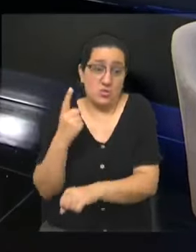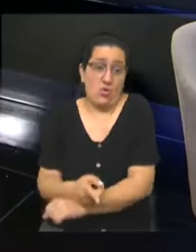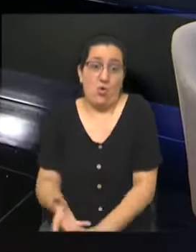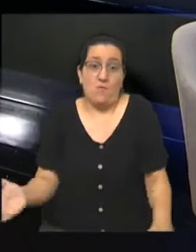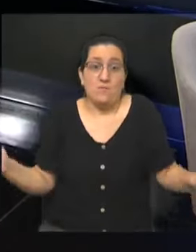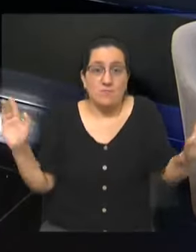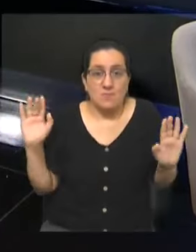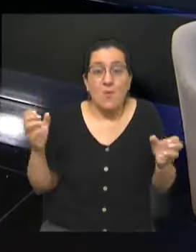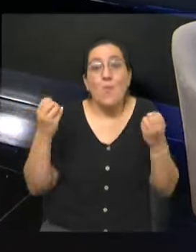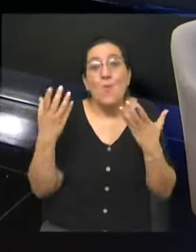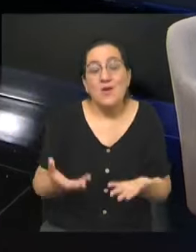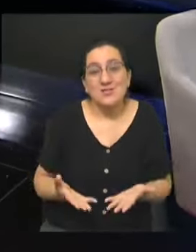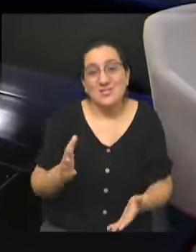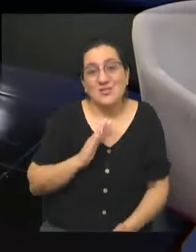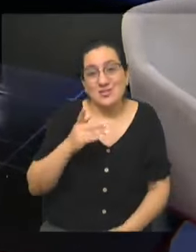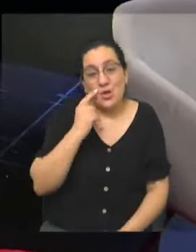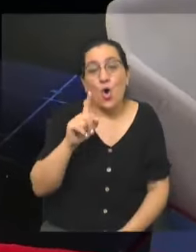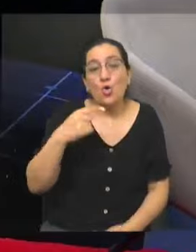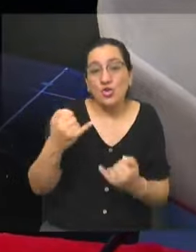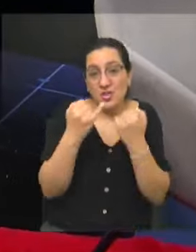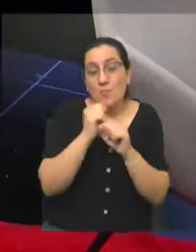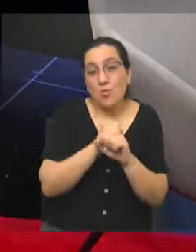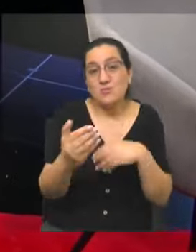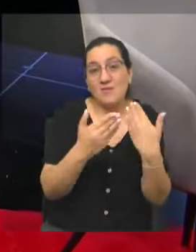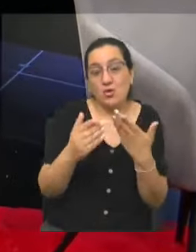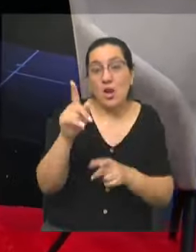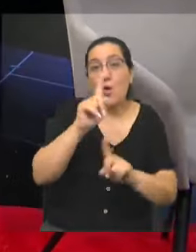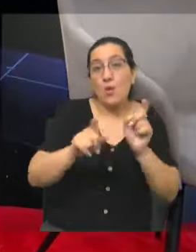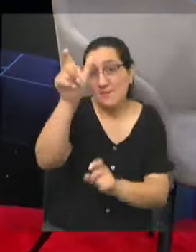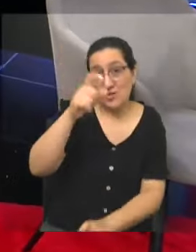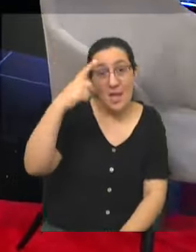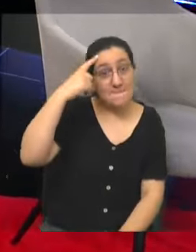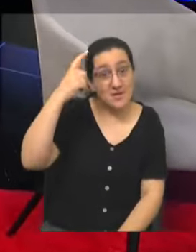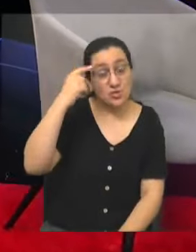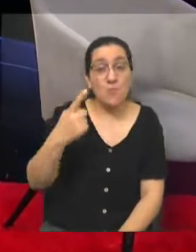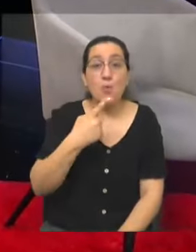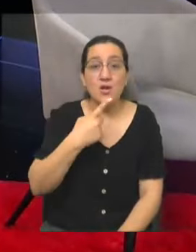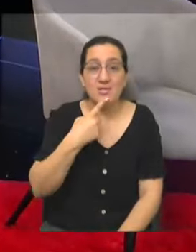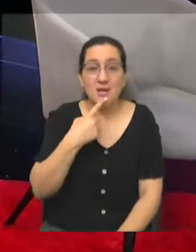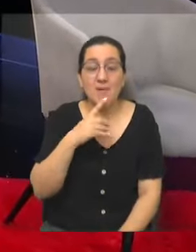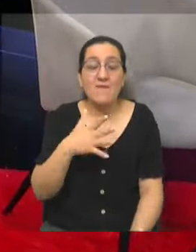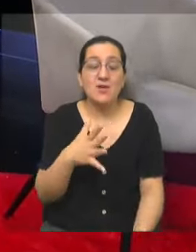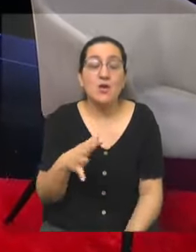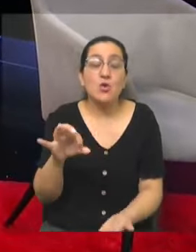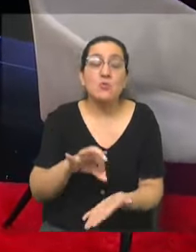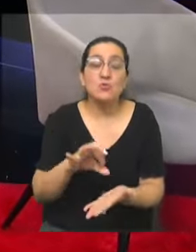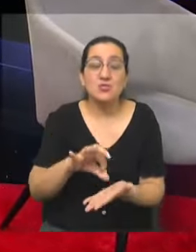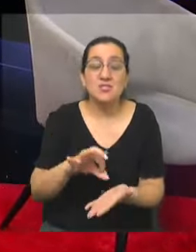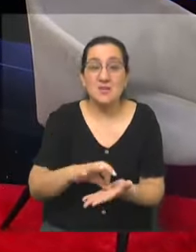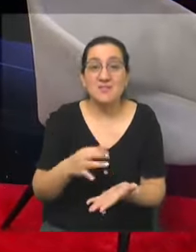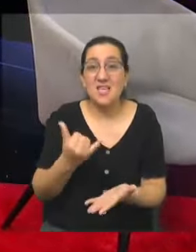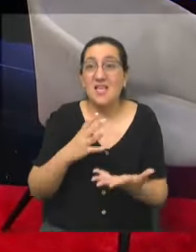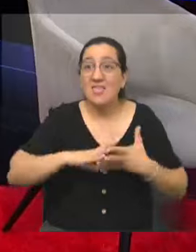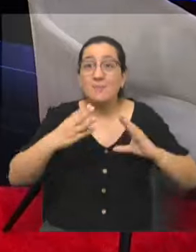¡Señoras y señores! Bueno, otro día podemos hablar con alguna politóloga o politólogo para hablar un poco de esto, de cómo está nuestro sistema, si hay que ayornarlo un poco